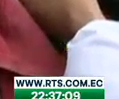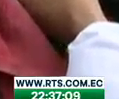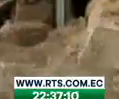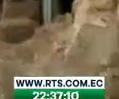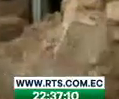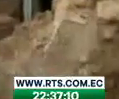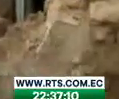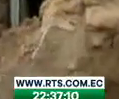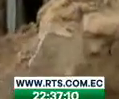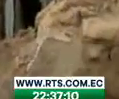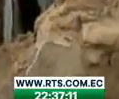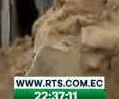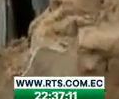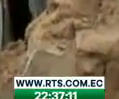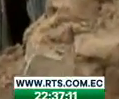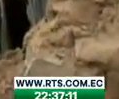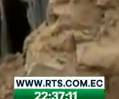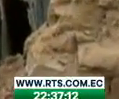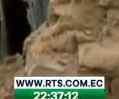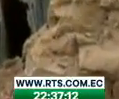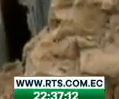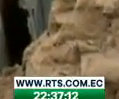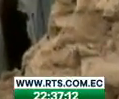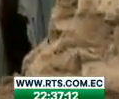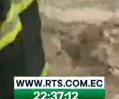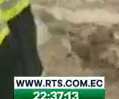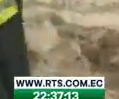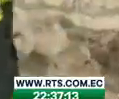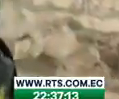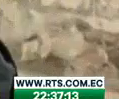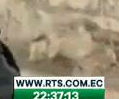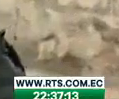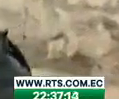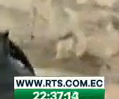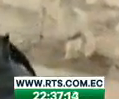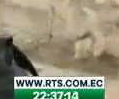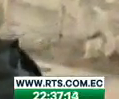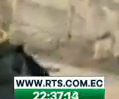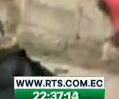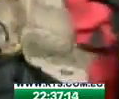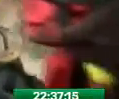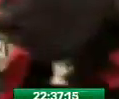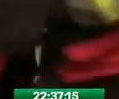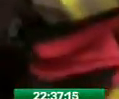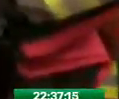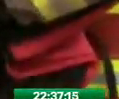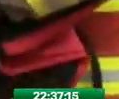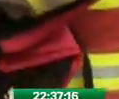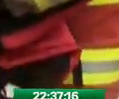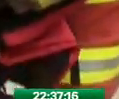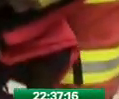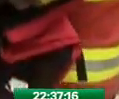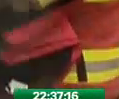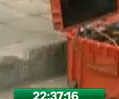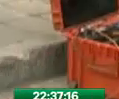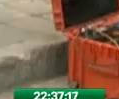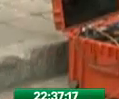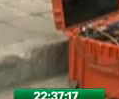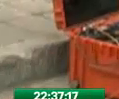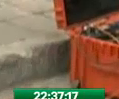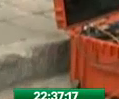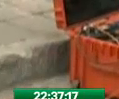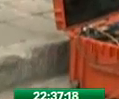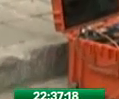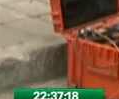precioso. El lugar fue cercado por las autoridades municipales mientras continúan las investigaciones.